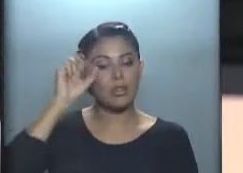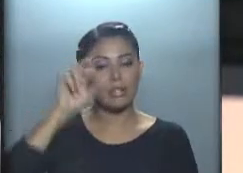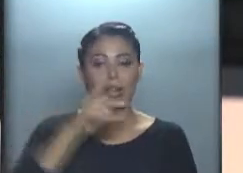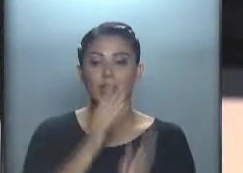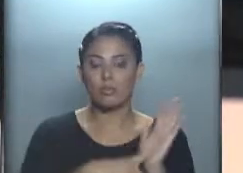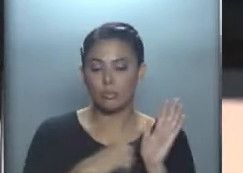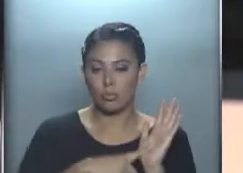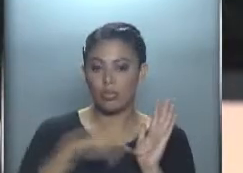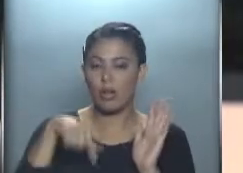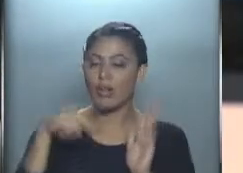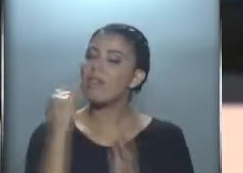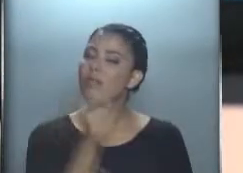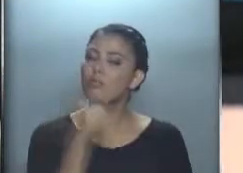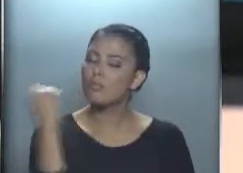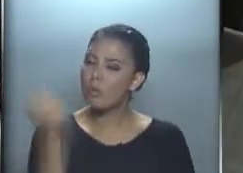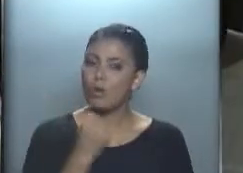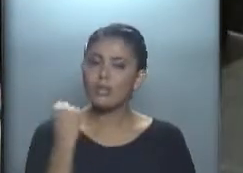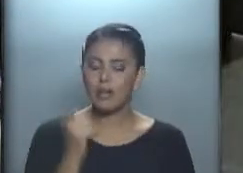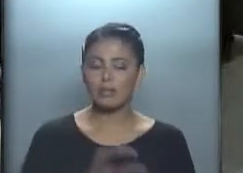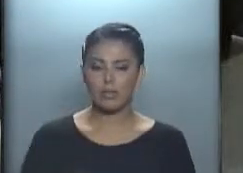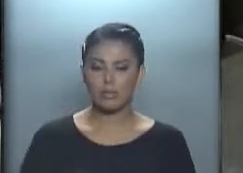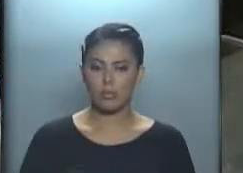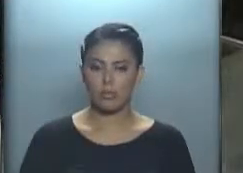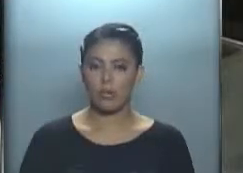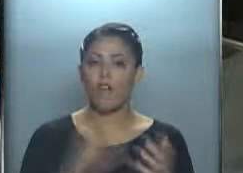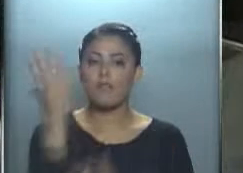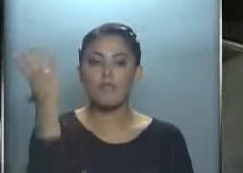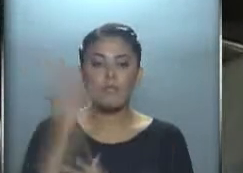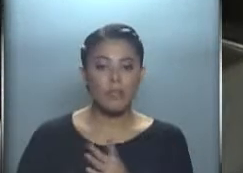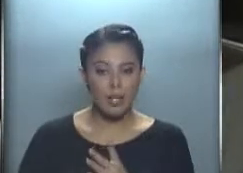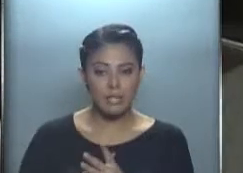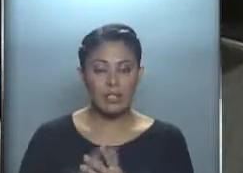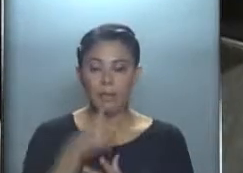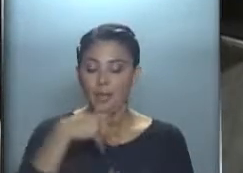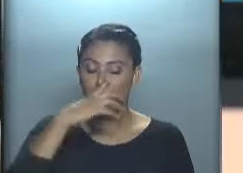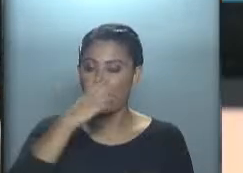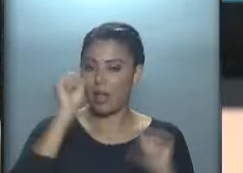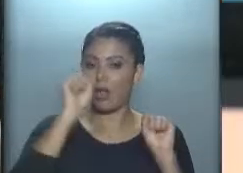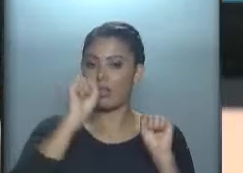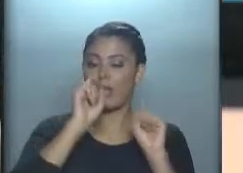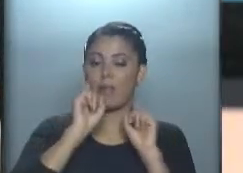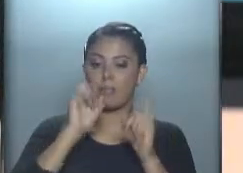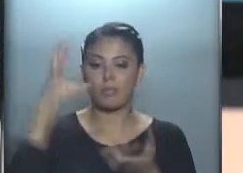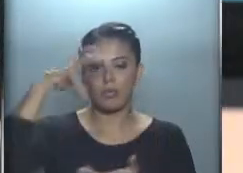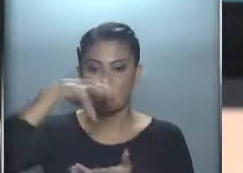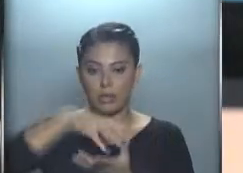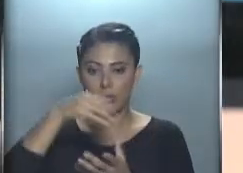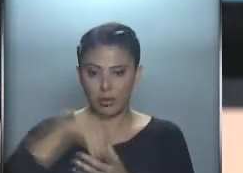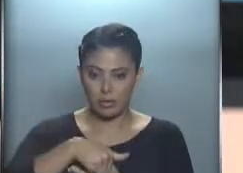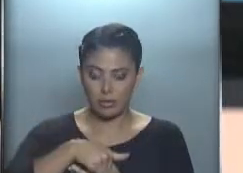está haciendo denuncias muy importantes con respecto a iu es que habría descubierto dentro del mismo organismo